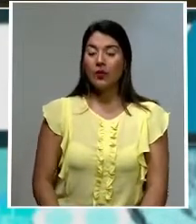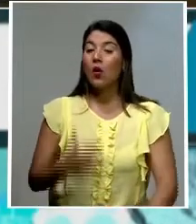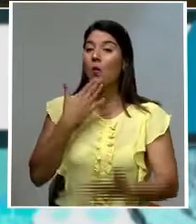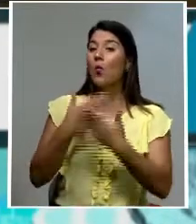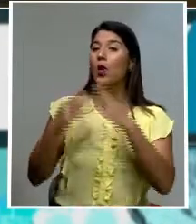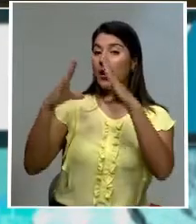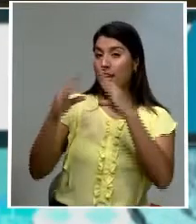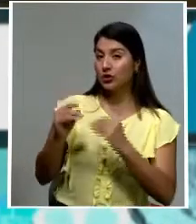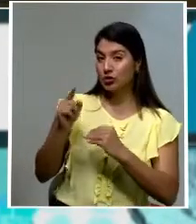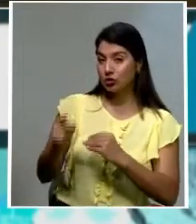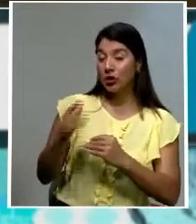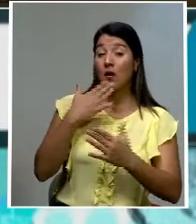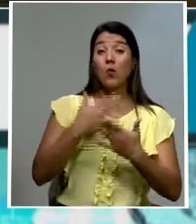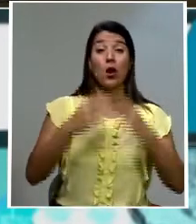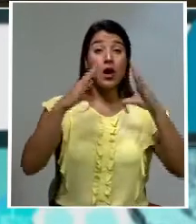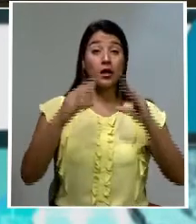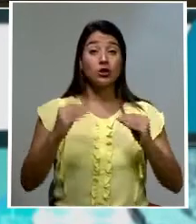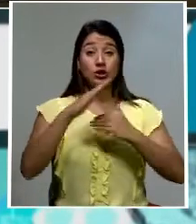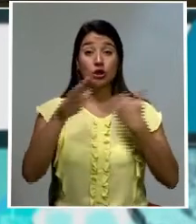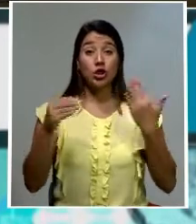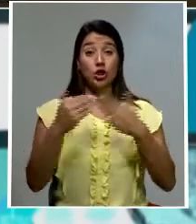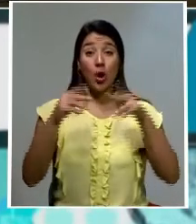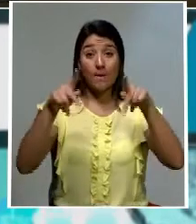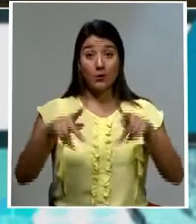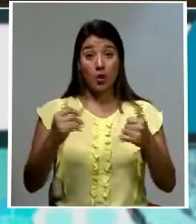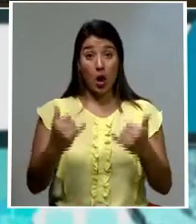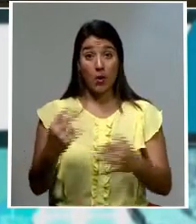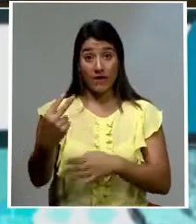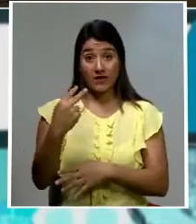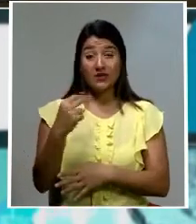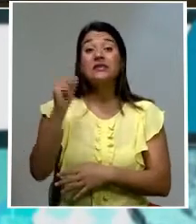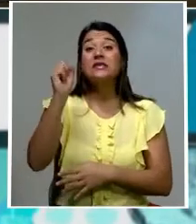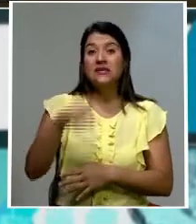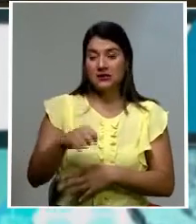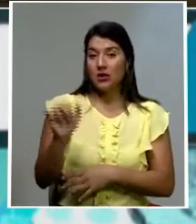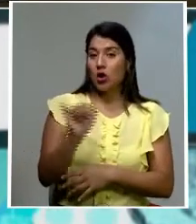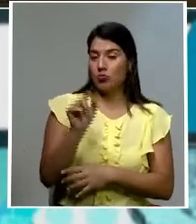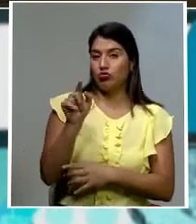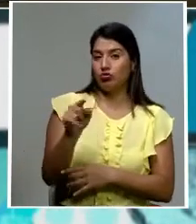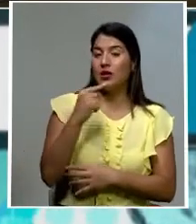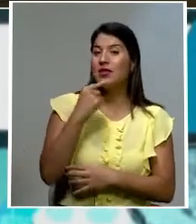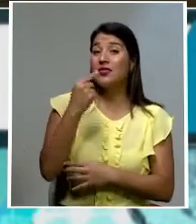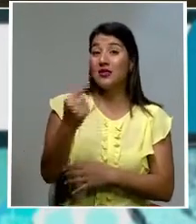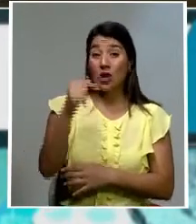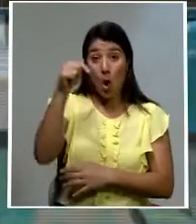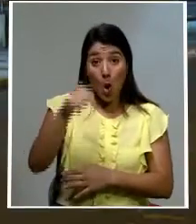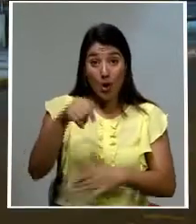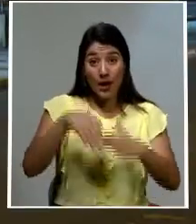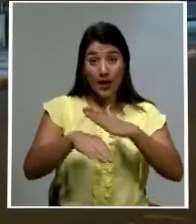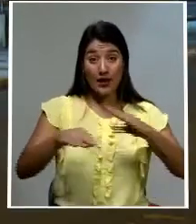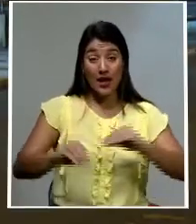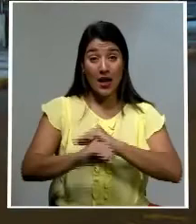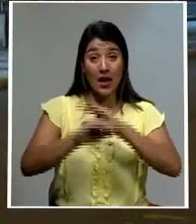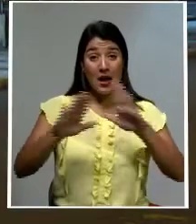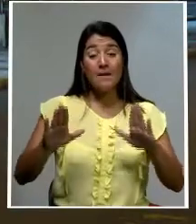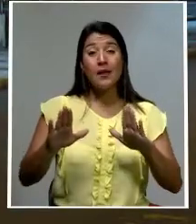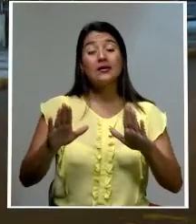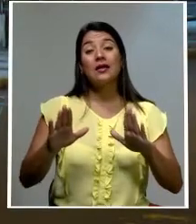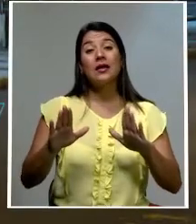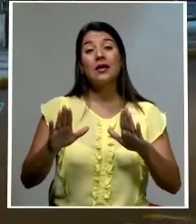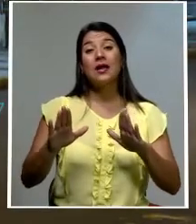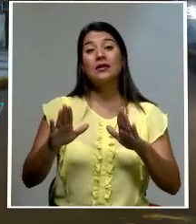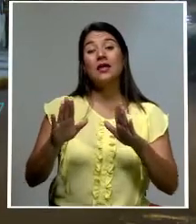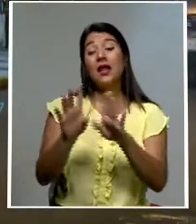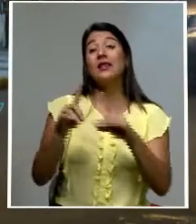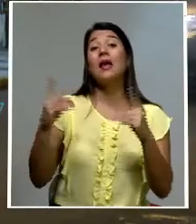Buenas noches, don Ernesto, para usted y para los televidentes. Así es, tal y como usted lo dice, es en horas de la mañana cuando la Unidad de